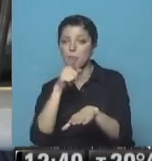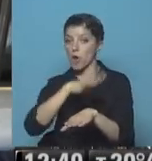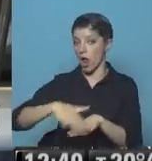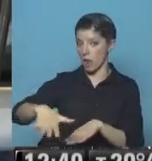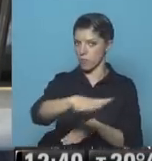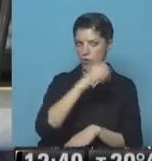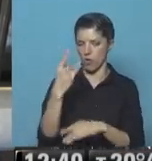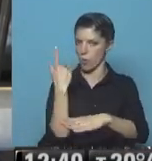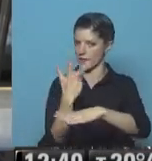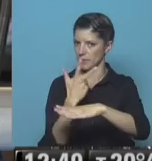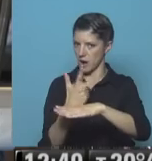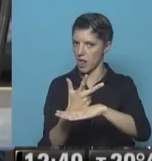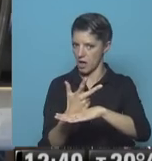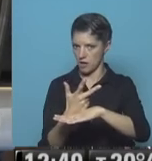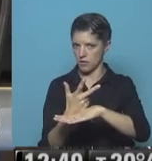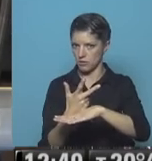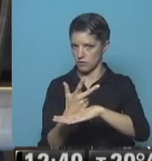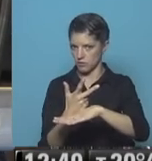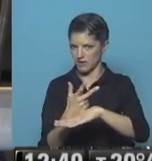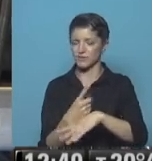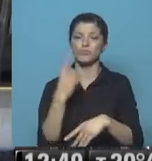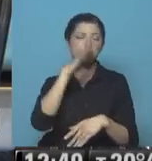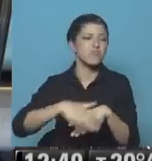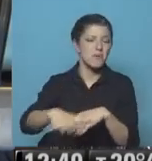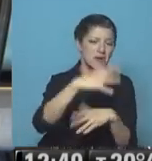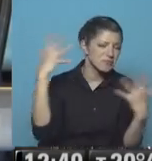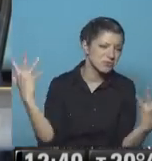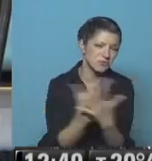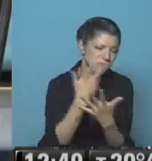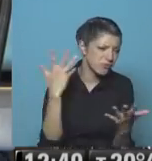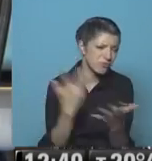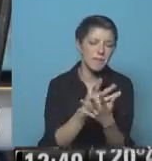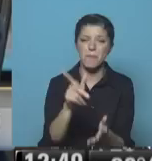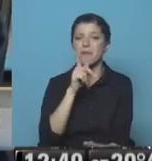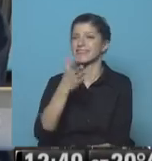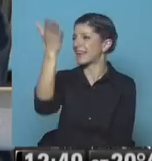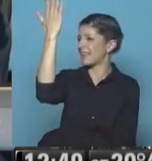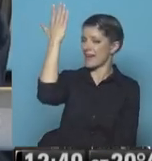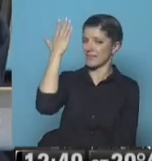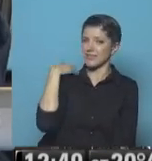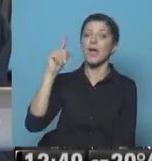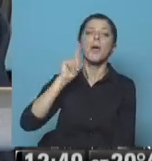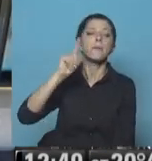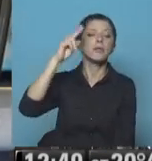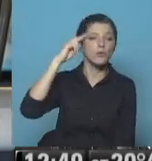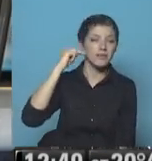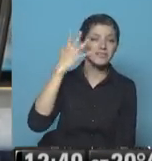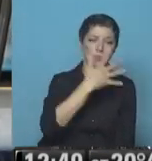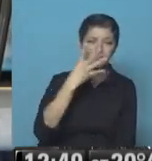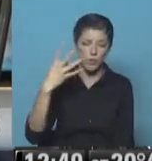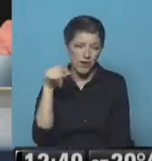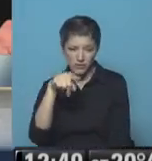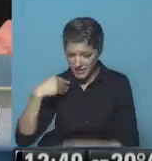guatemalteco es un pueblo extremadamente castigado. Desde la, yo creo que desde el golpe de Arbenz en 1954 en adelante ha